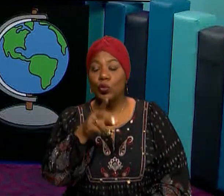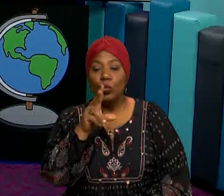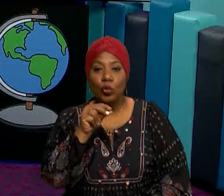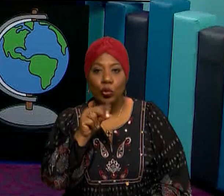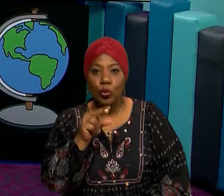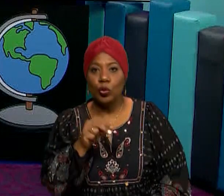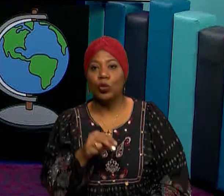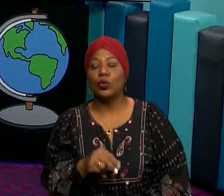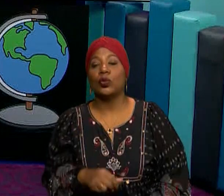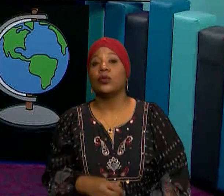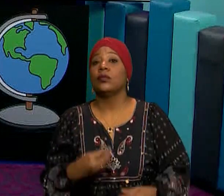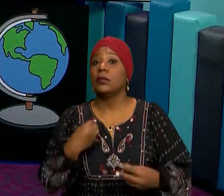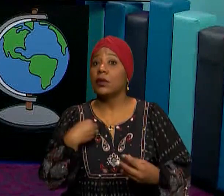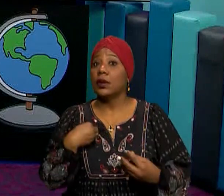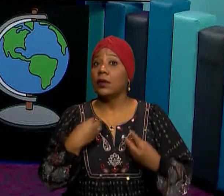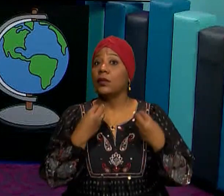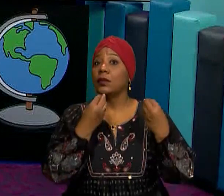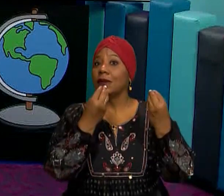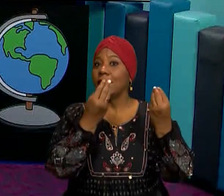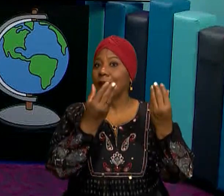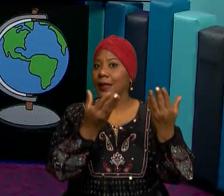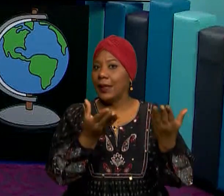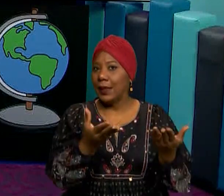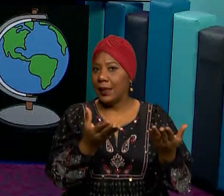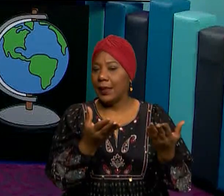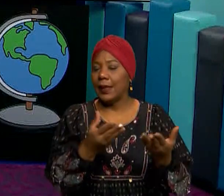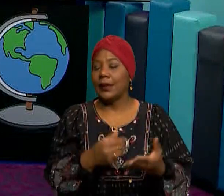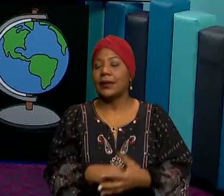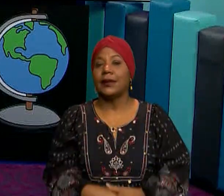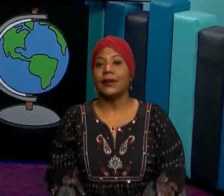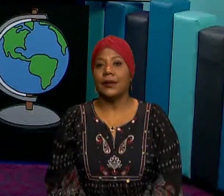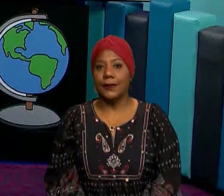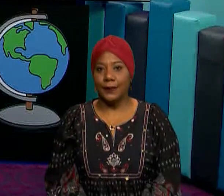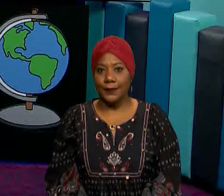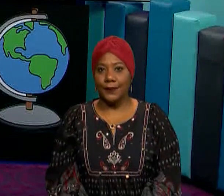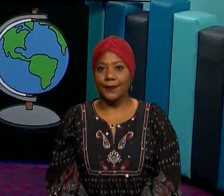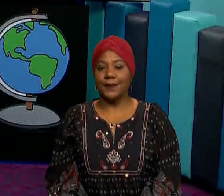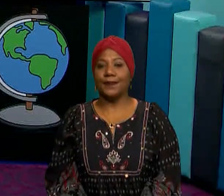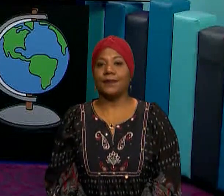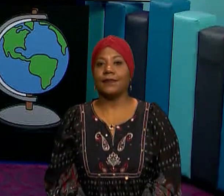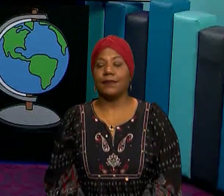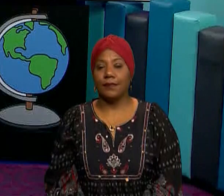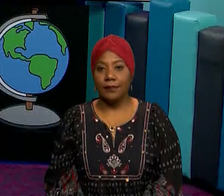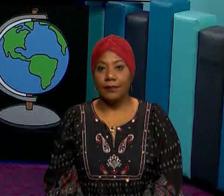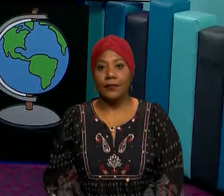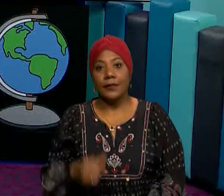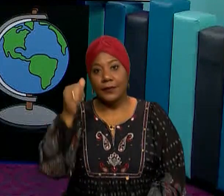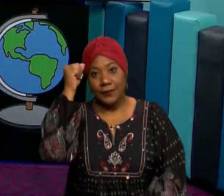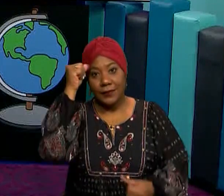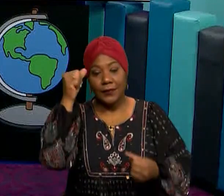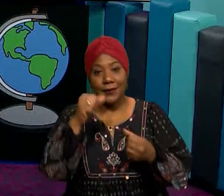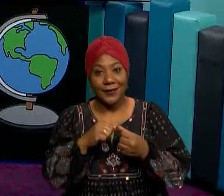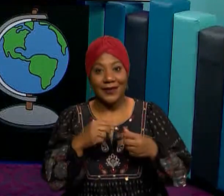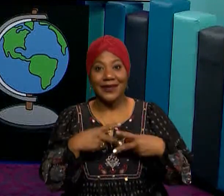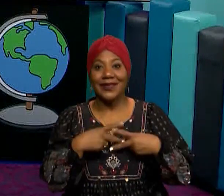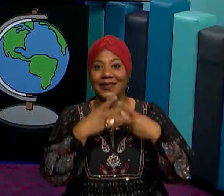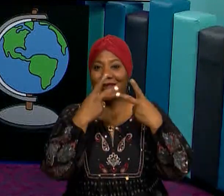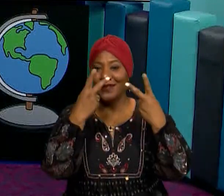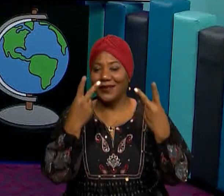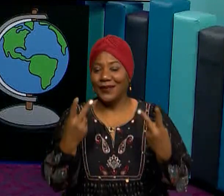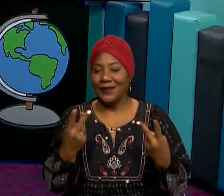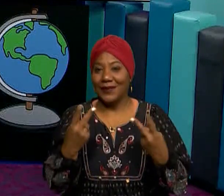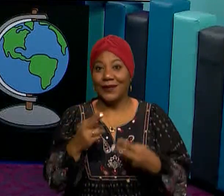encontramos el dueño, debemos devolverlo, no quedarnos con esas cosas, ¿verdad? Hay que practicar los valores. Y